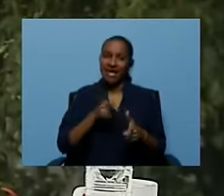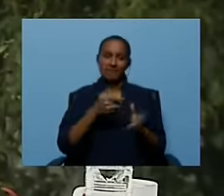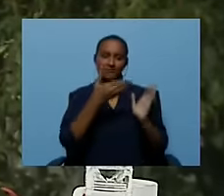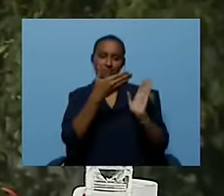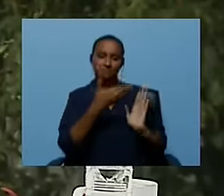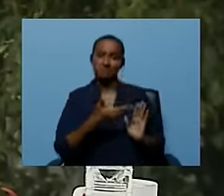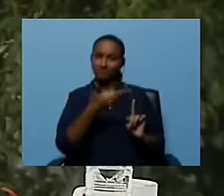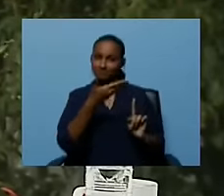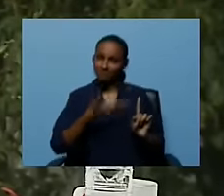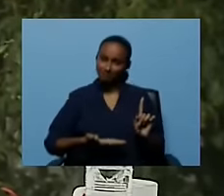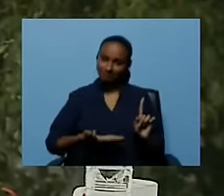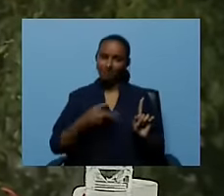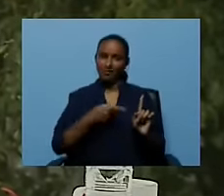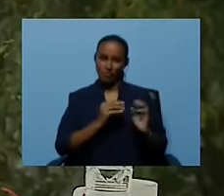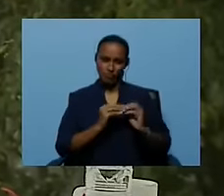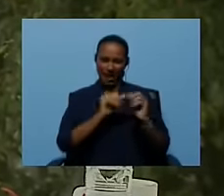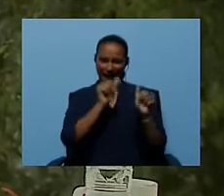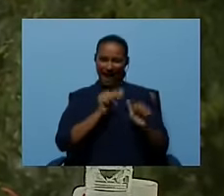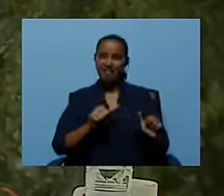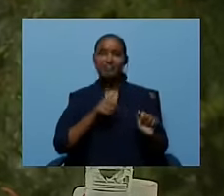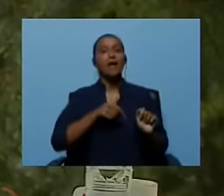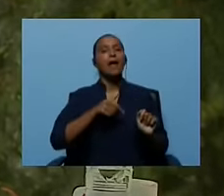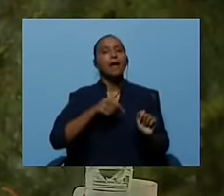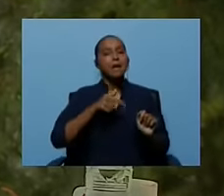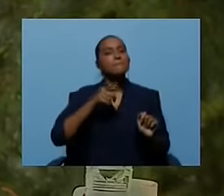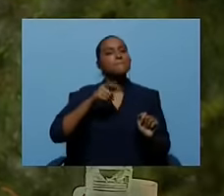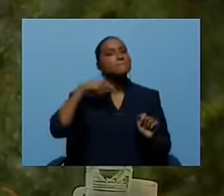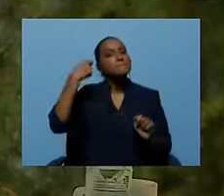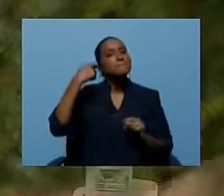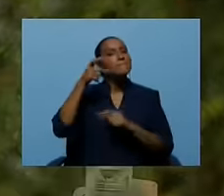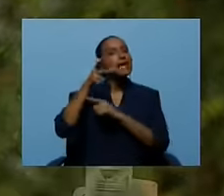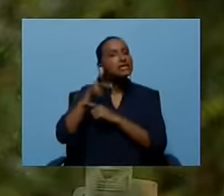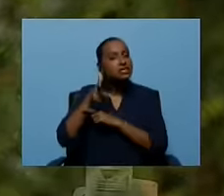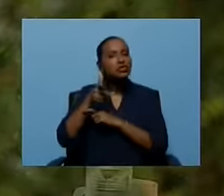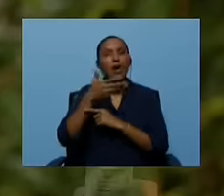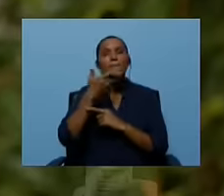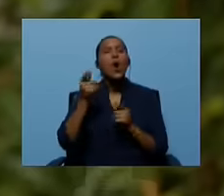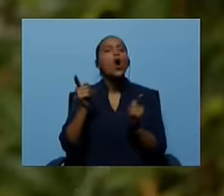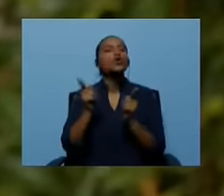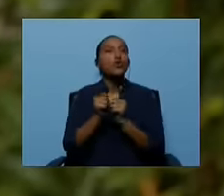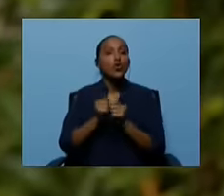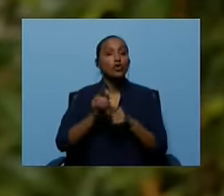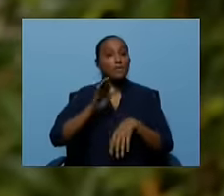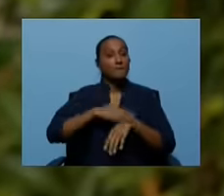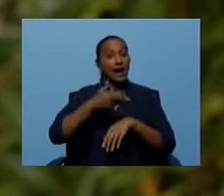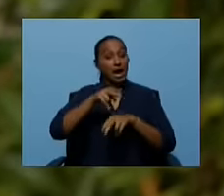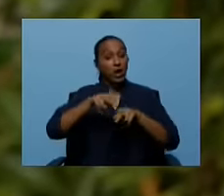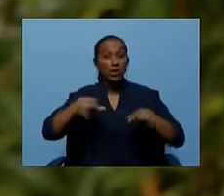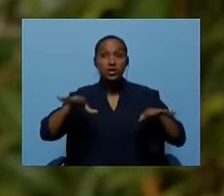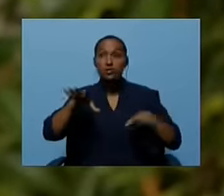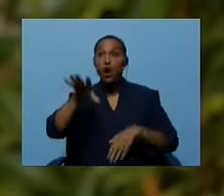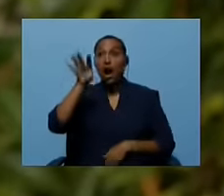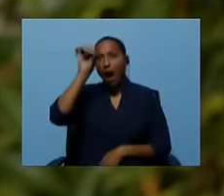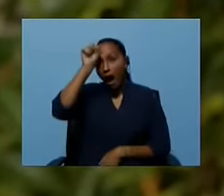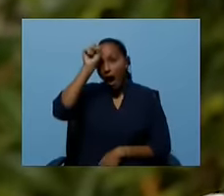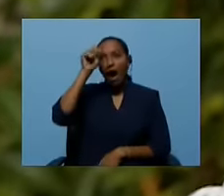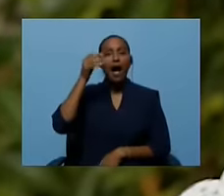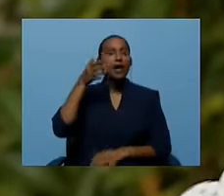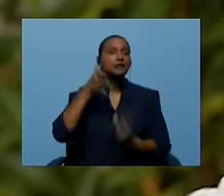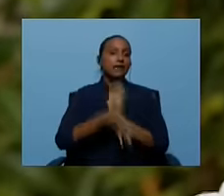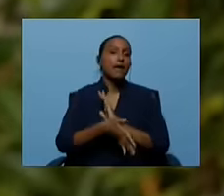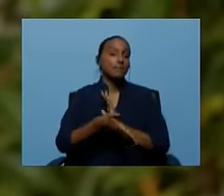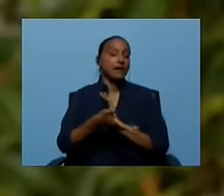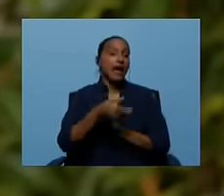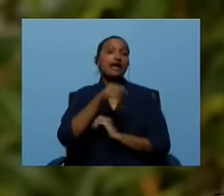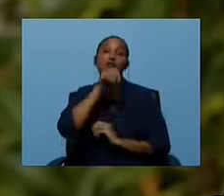de Humberto Fernández Morán pensando en la generación que viene. Para que ellos sepan los grandes hombres que ha tenido